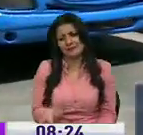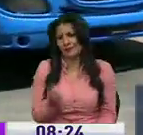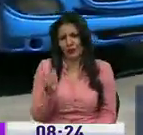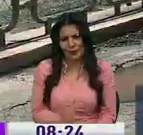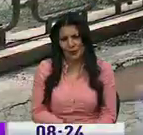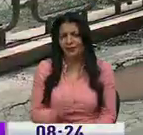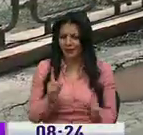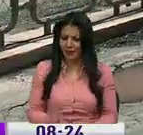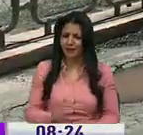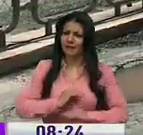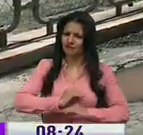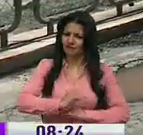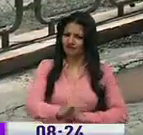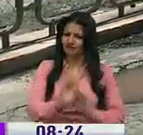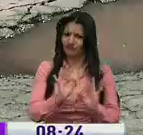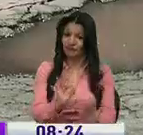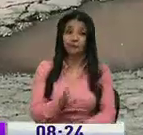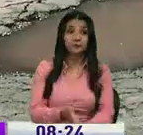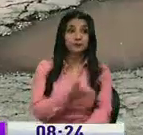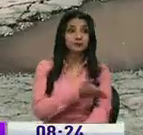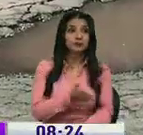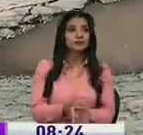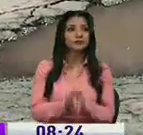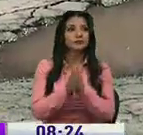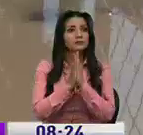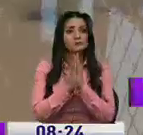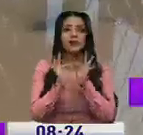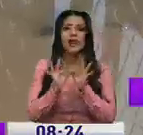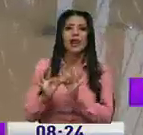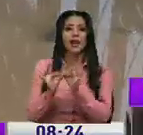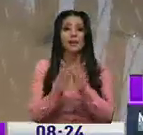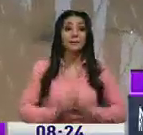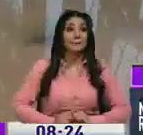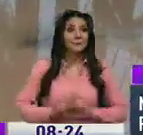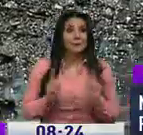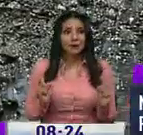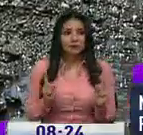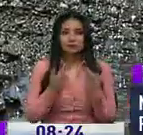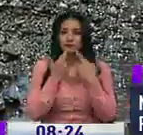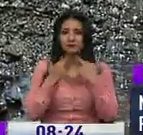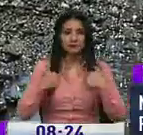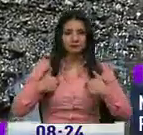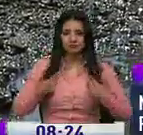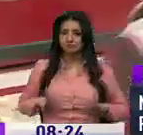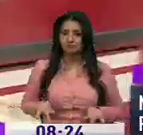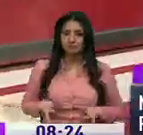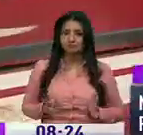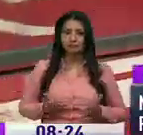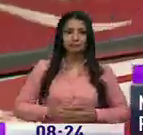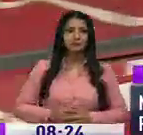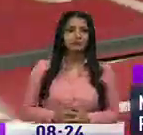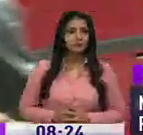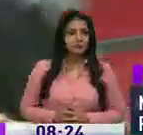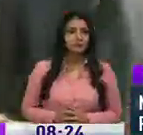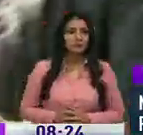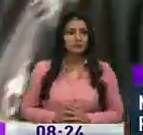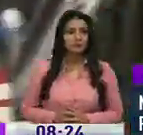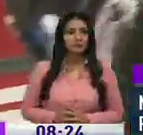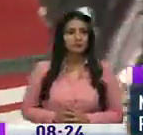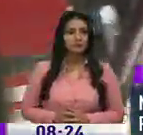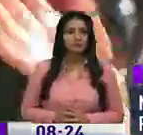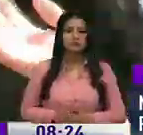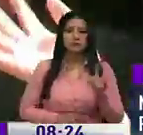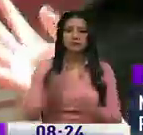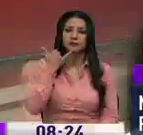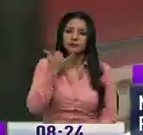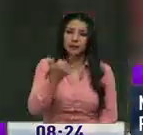este momento. Señalan que ya han solicitado la reparación, sin embargo no han recibido respuesta positiva. Le llamaron mucha gente, decir